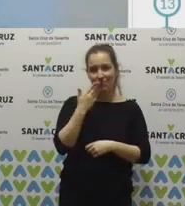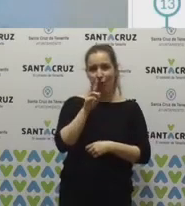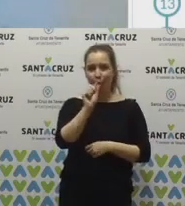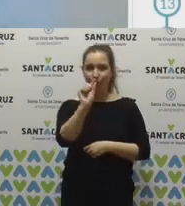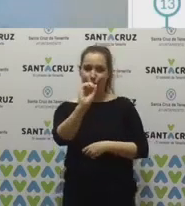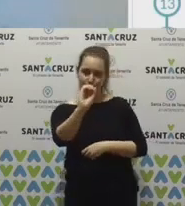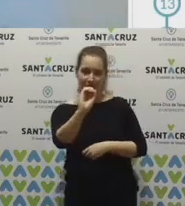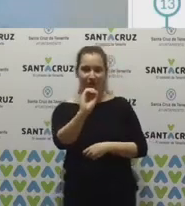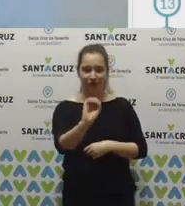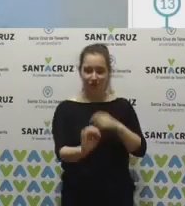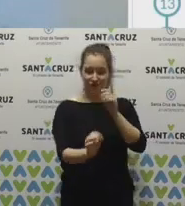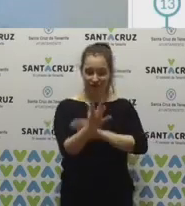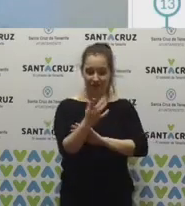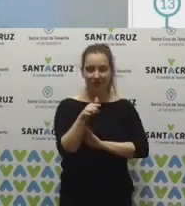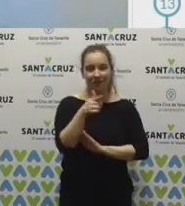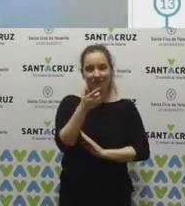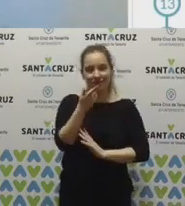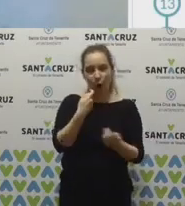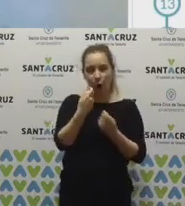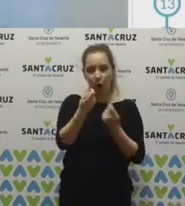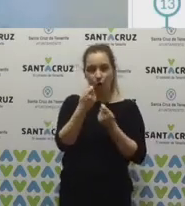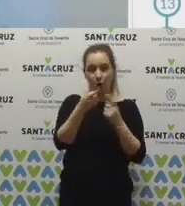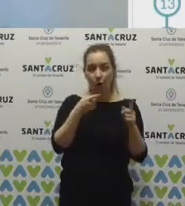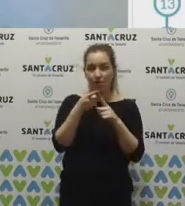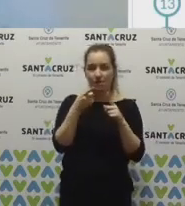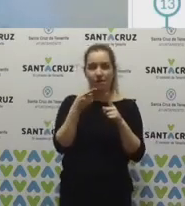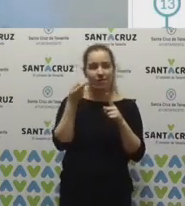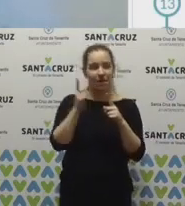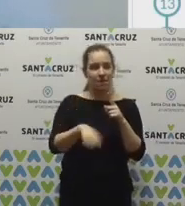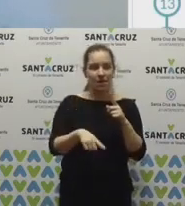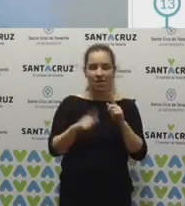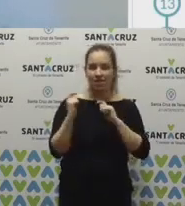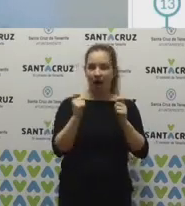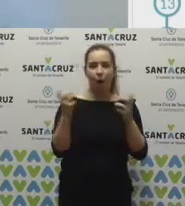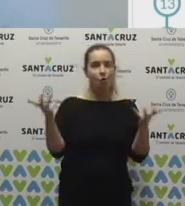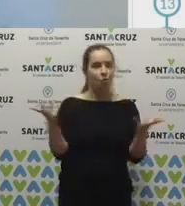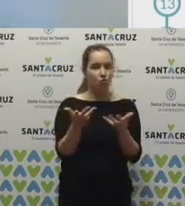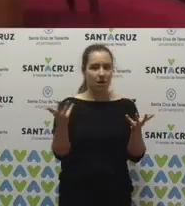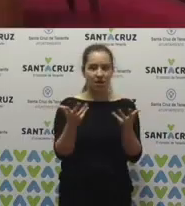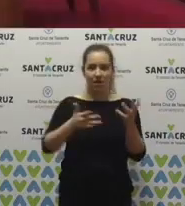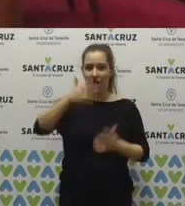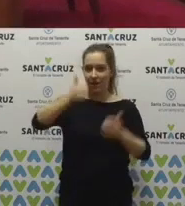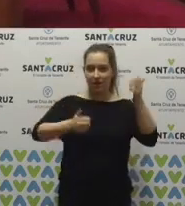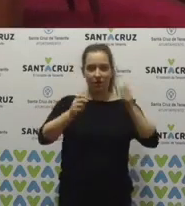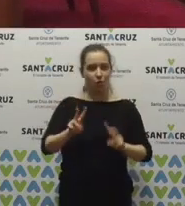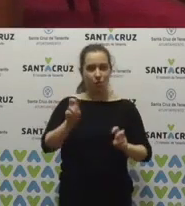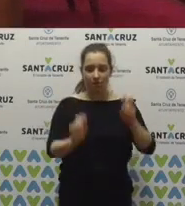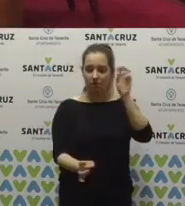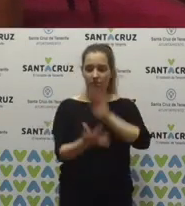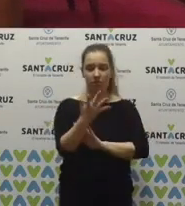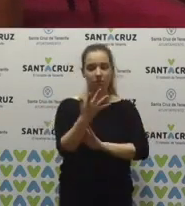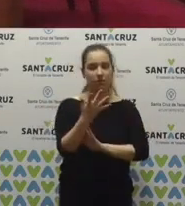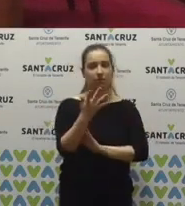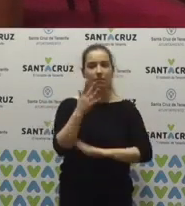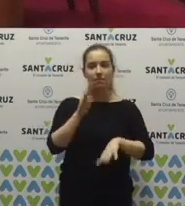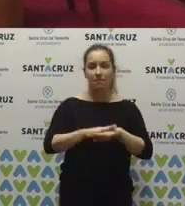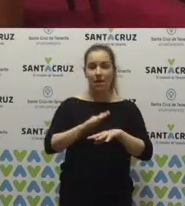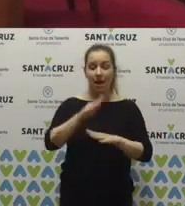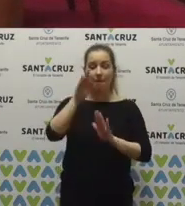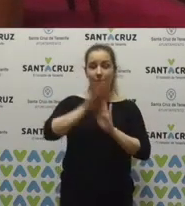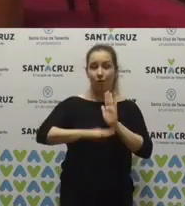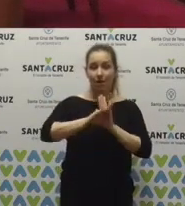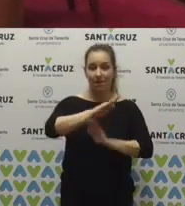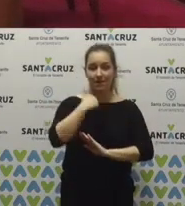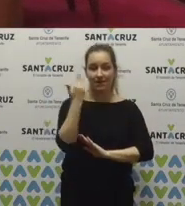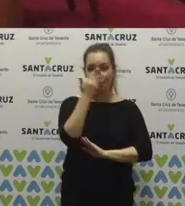el carácter de urgencia a la nueva licitación de cara al servicio o programa de absentismo escolar